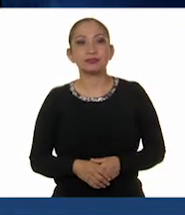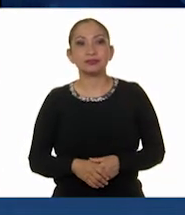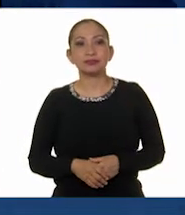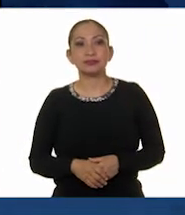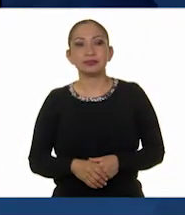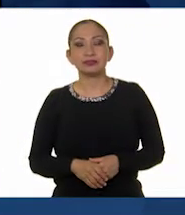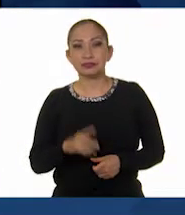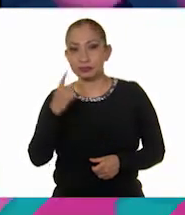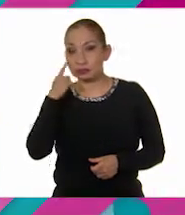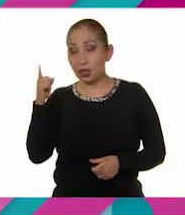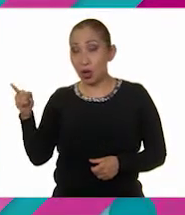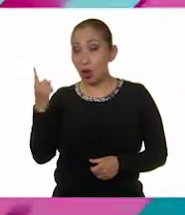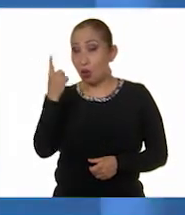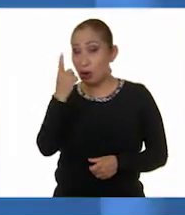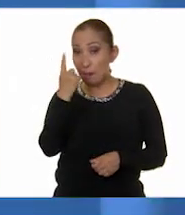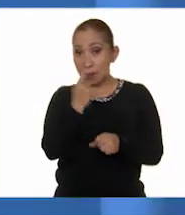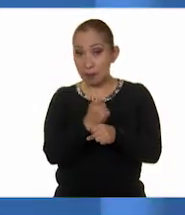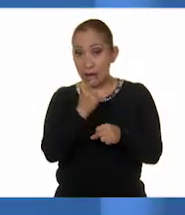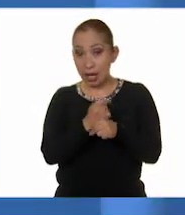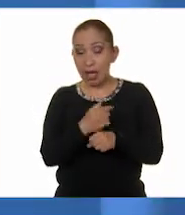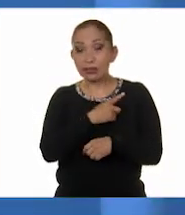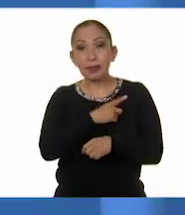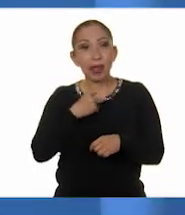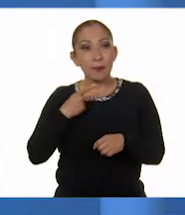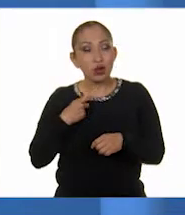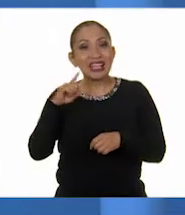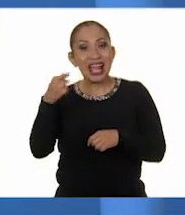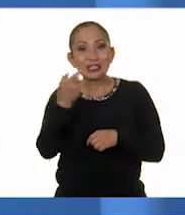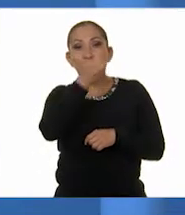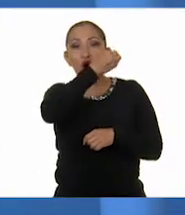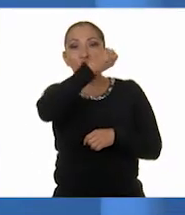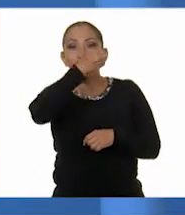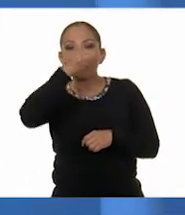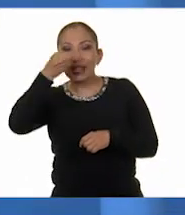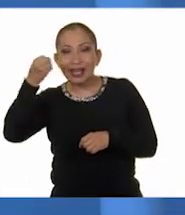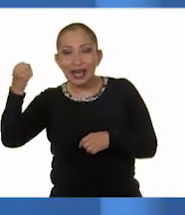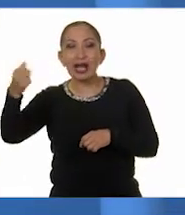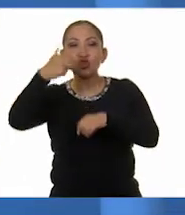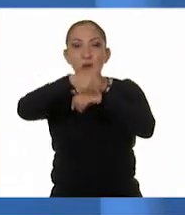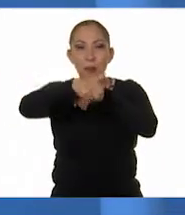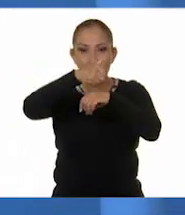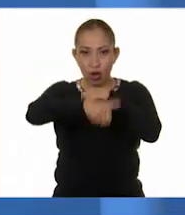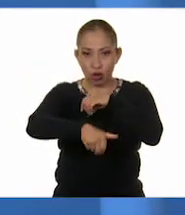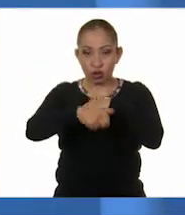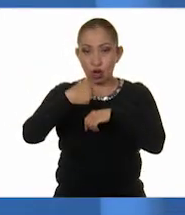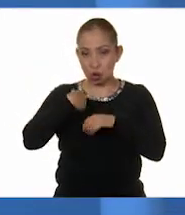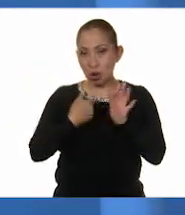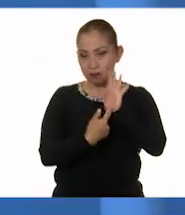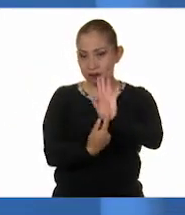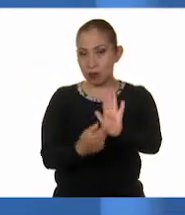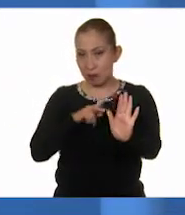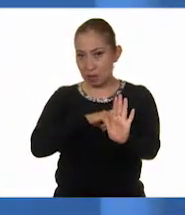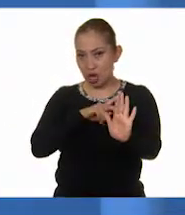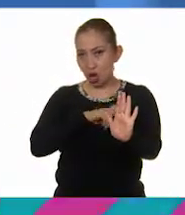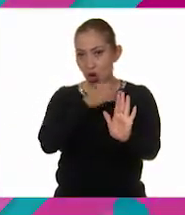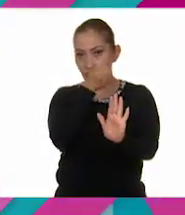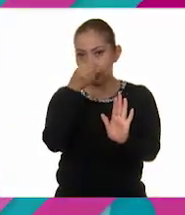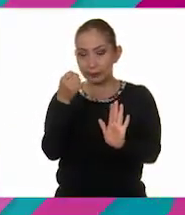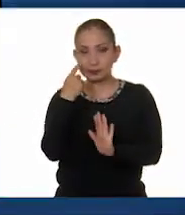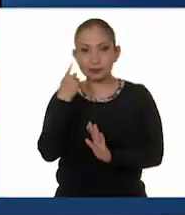Ah, maestra, una de las primeras cosas que debemos hacer es ordenar los datos. Le comparto mi tabla con los datos ordenados.